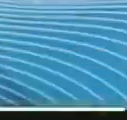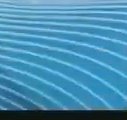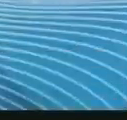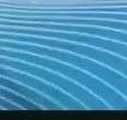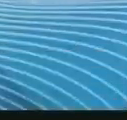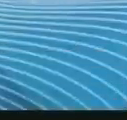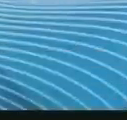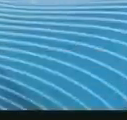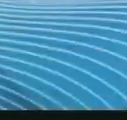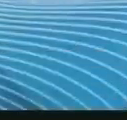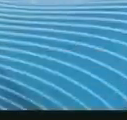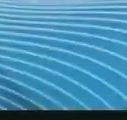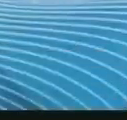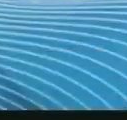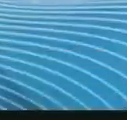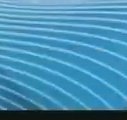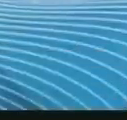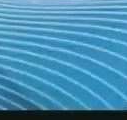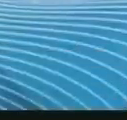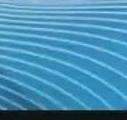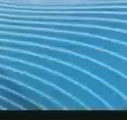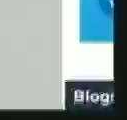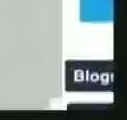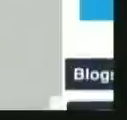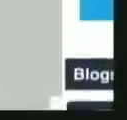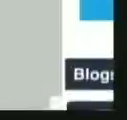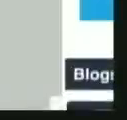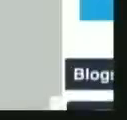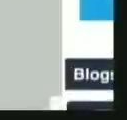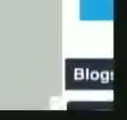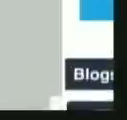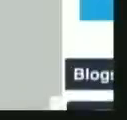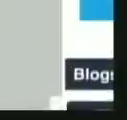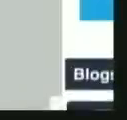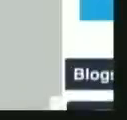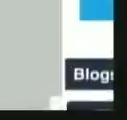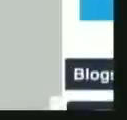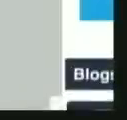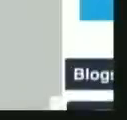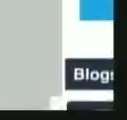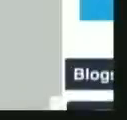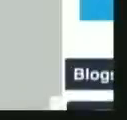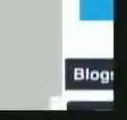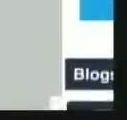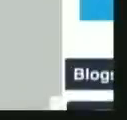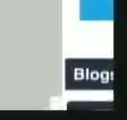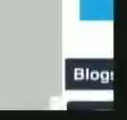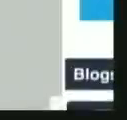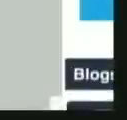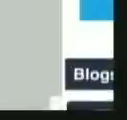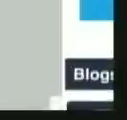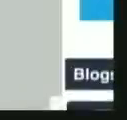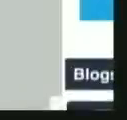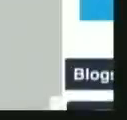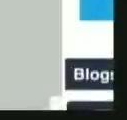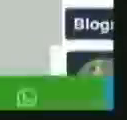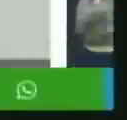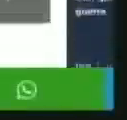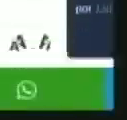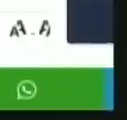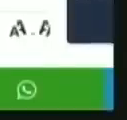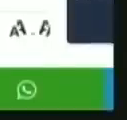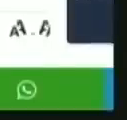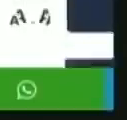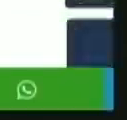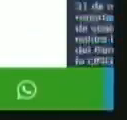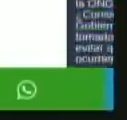presidente vamos ahora al portal telesur Venezuela propone a Guyana reunión con caricón sobre ese equipo citan a